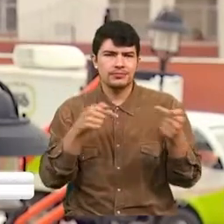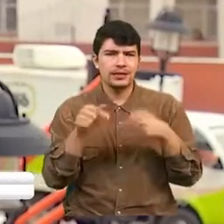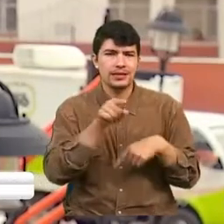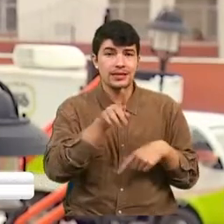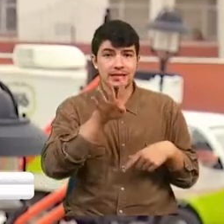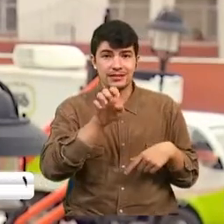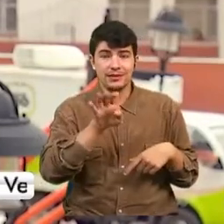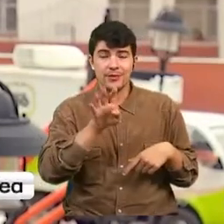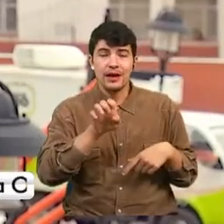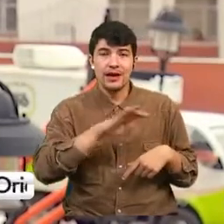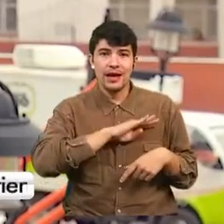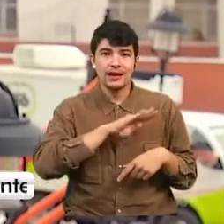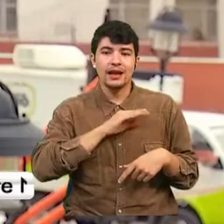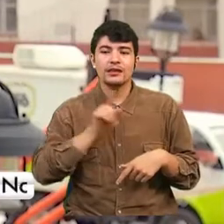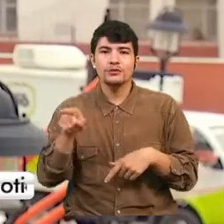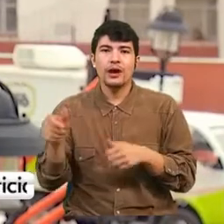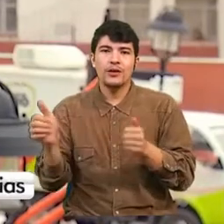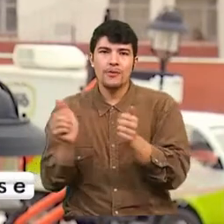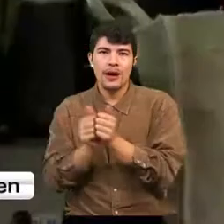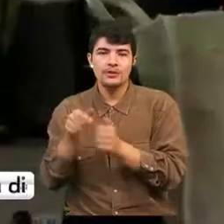alcaldes que conforman la provincia de Vélez.